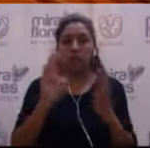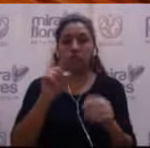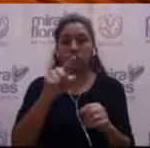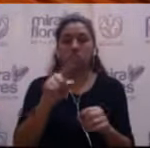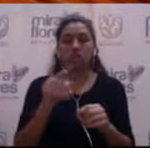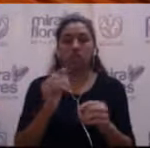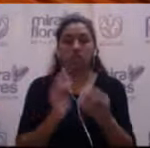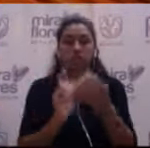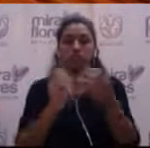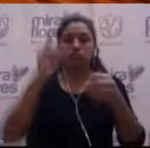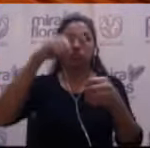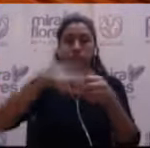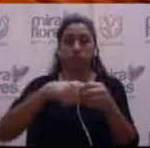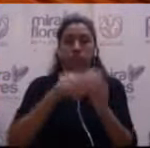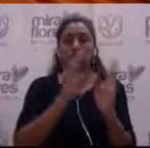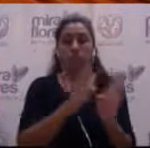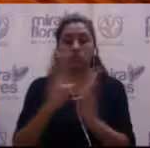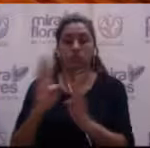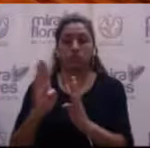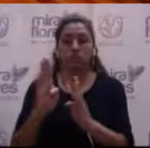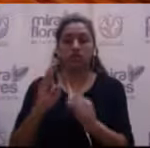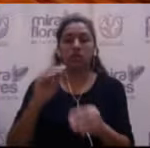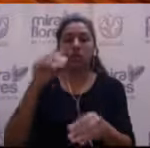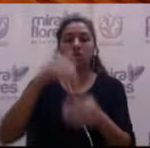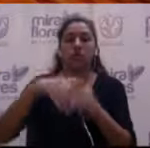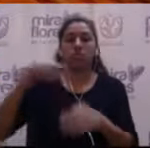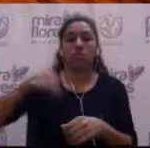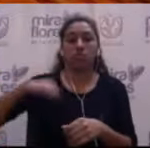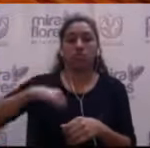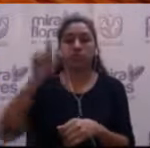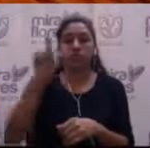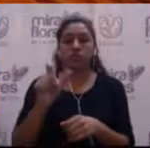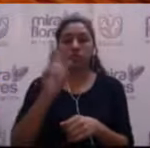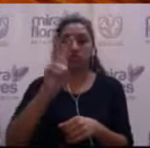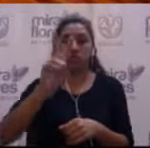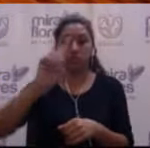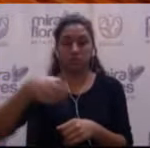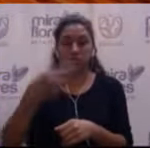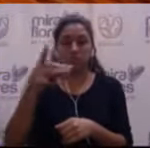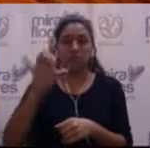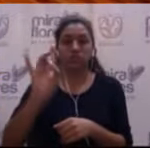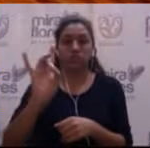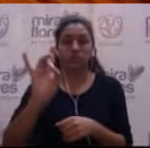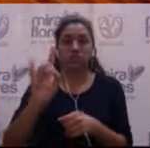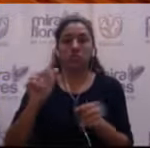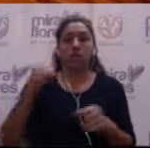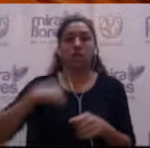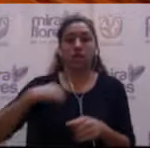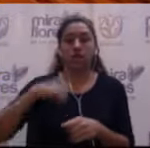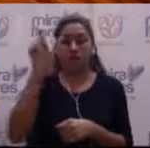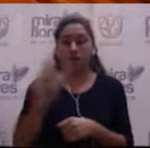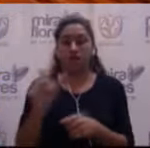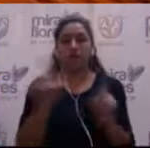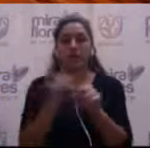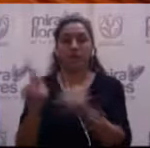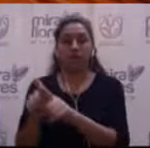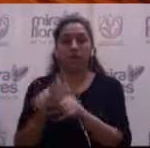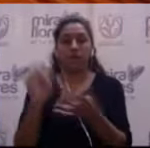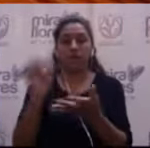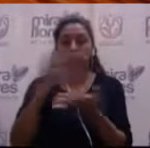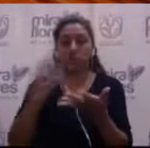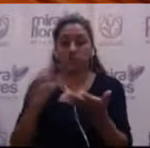candidato en el marco del proceso para las elecciones municipales 2018 de alcaldes y regidores de los consejos provinciales